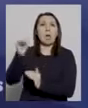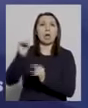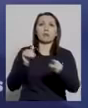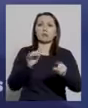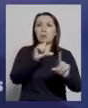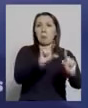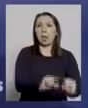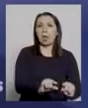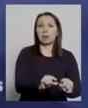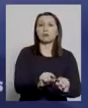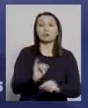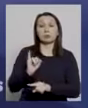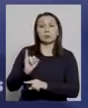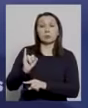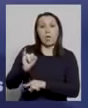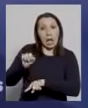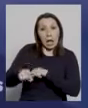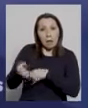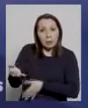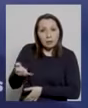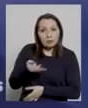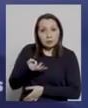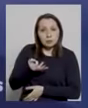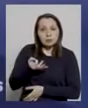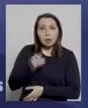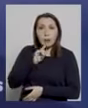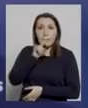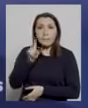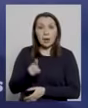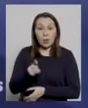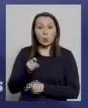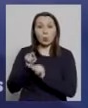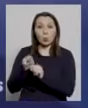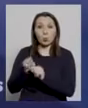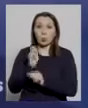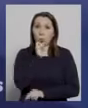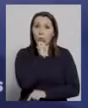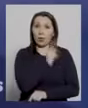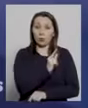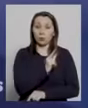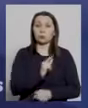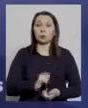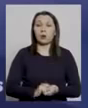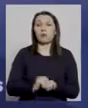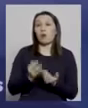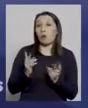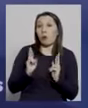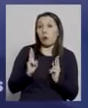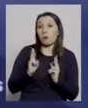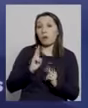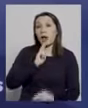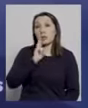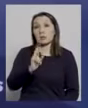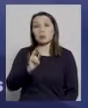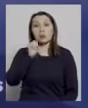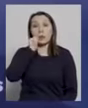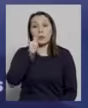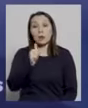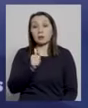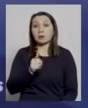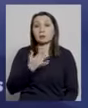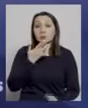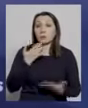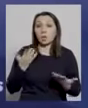otras menos. Acojo esa pregunta y esa denuncia y espero contestarla mañana porque